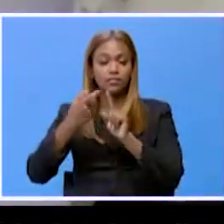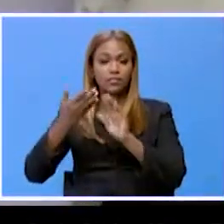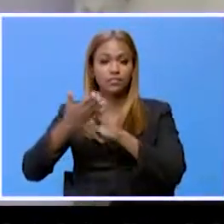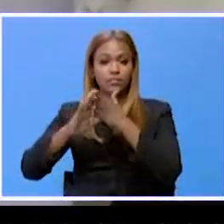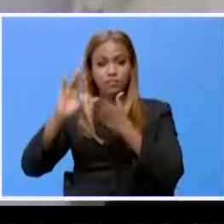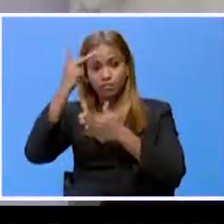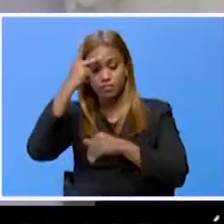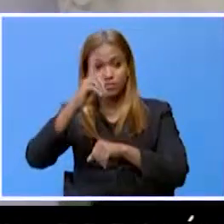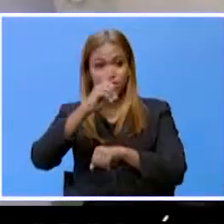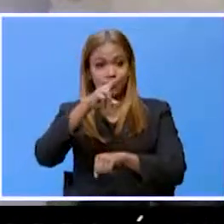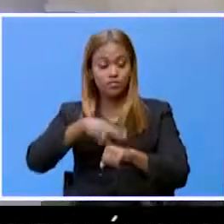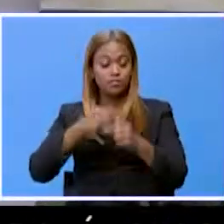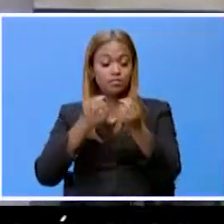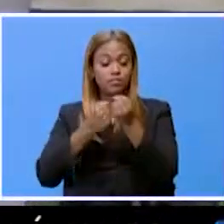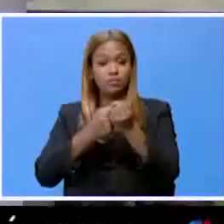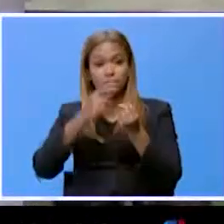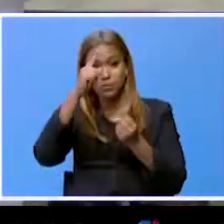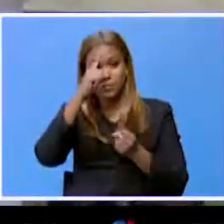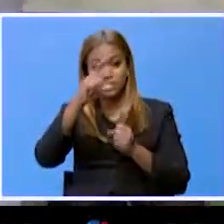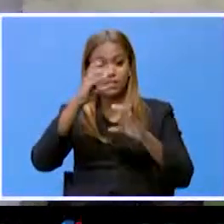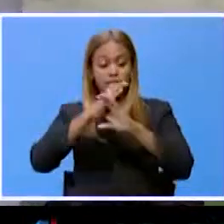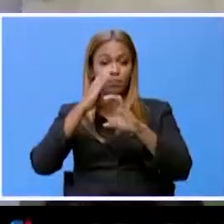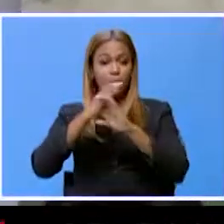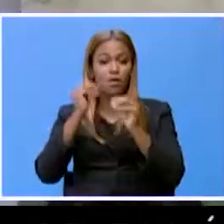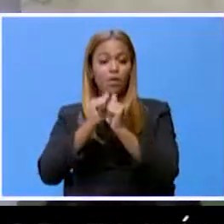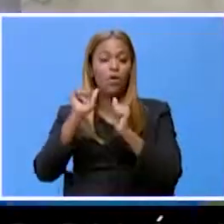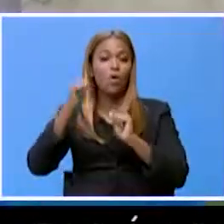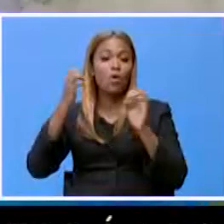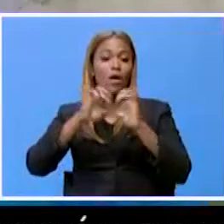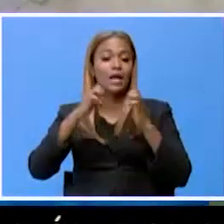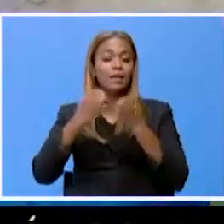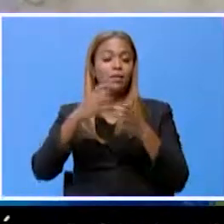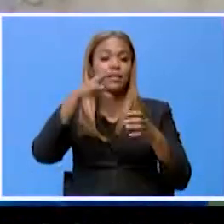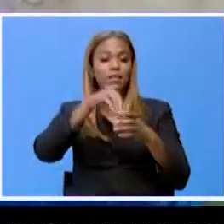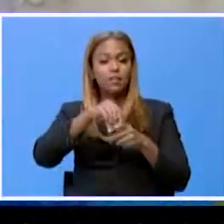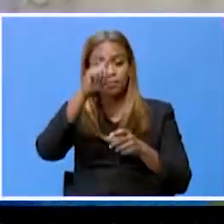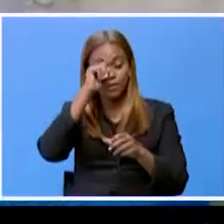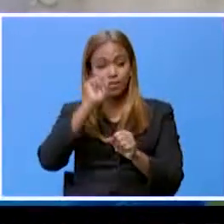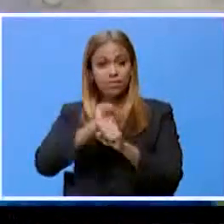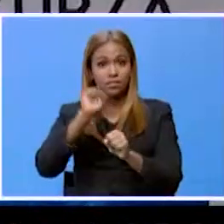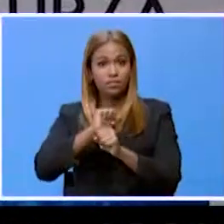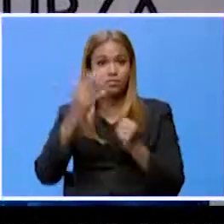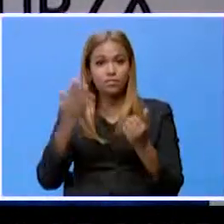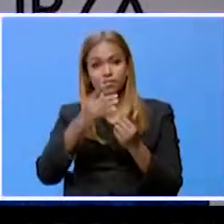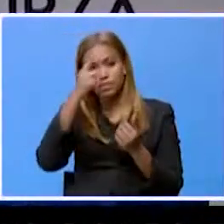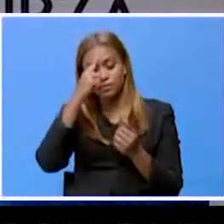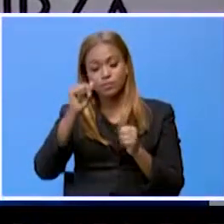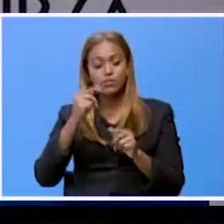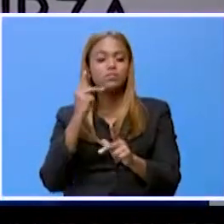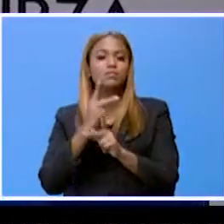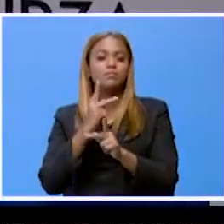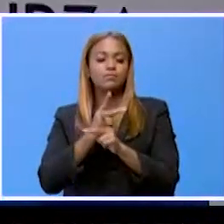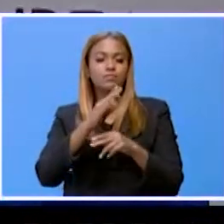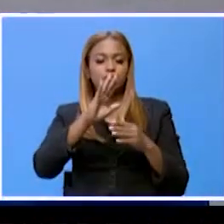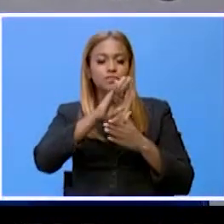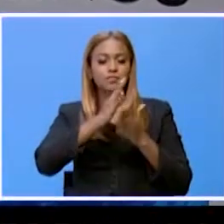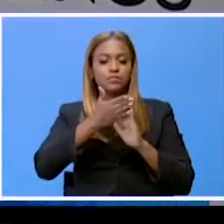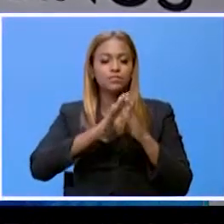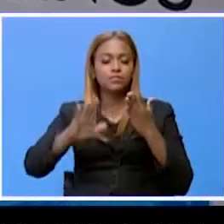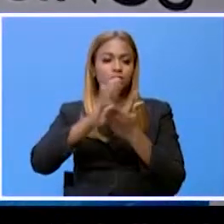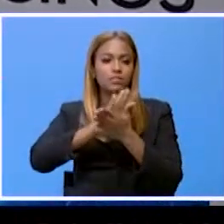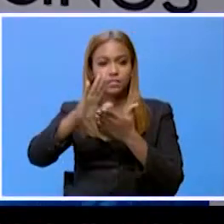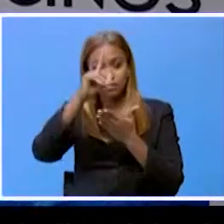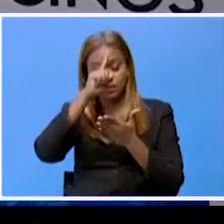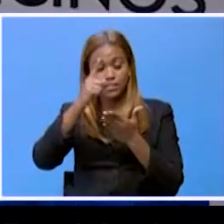Nacional, auxiliados por 100 camiones y otros equipos logísticos, participan en el operativo para mantener la ciudad limpia